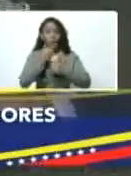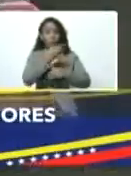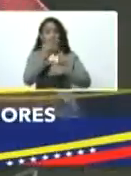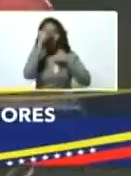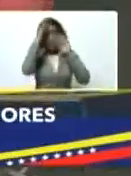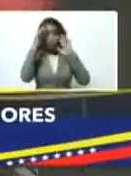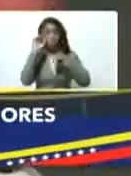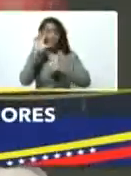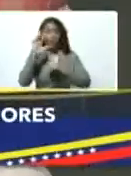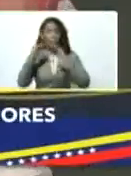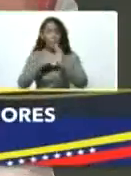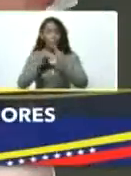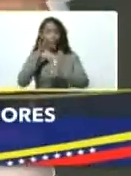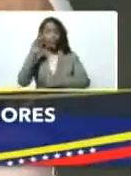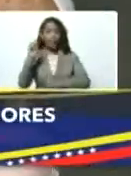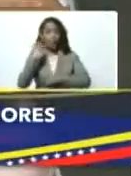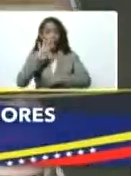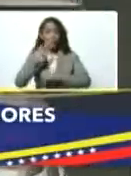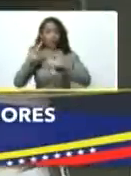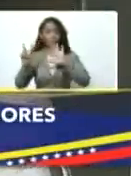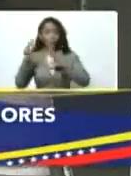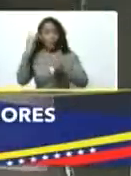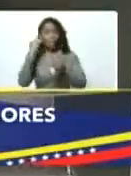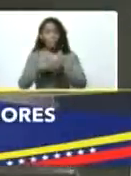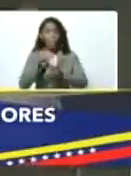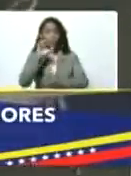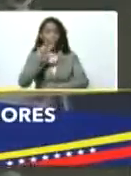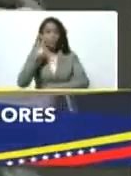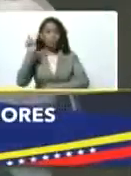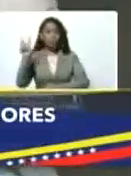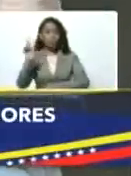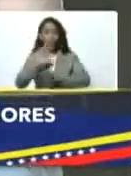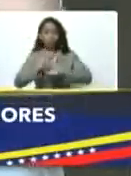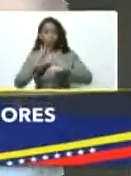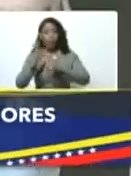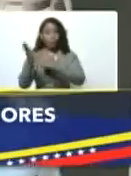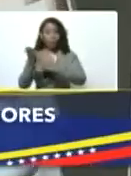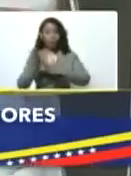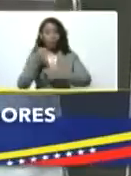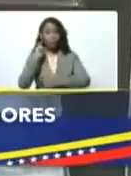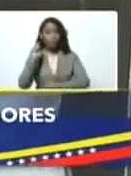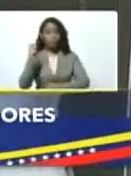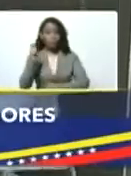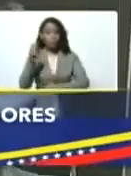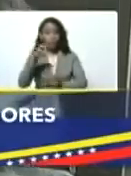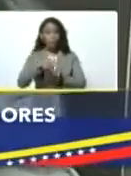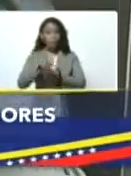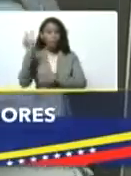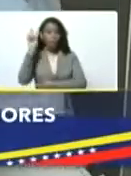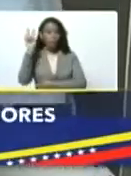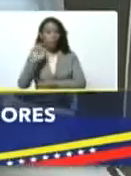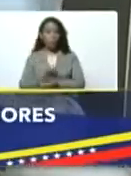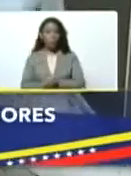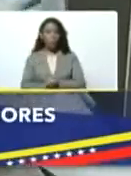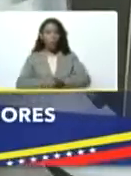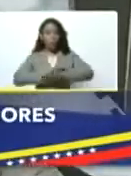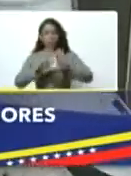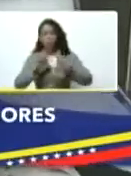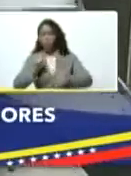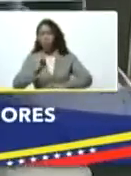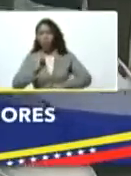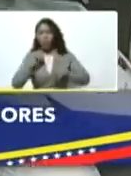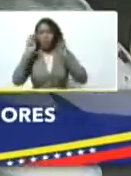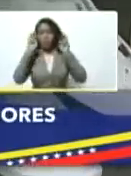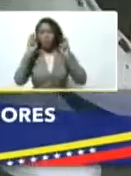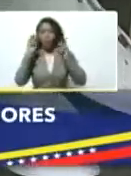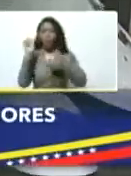los 3.547, 1.032 ya han recibido financiamiento del Estado venezolano, ya sea por la vía de